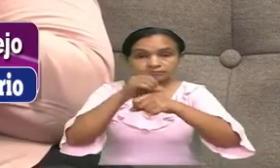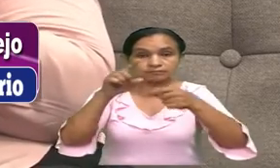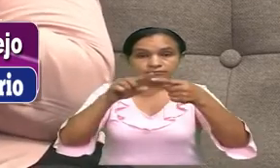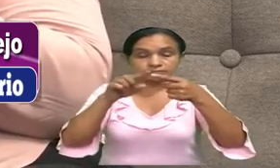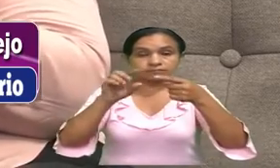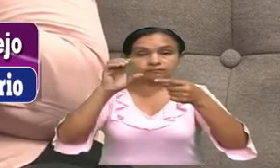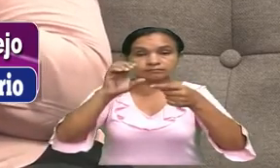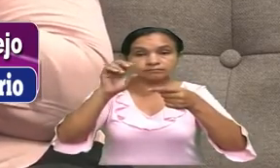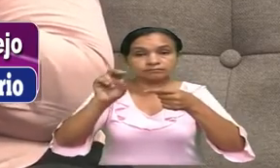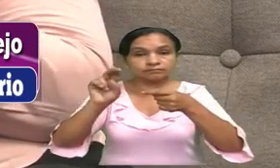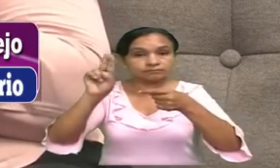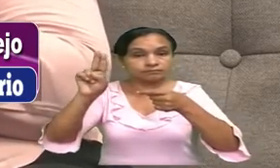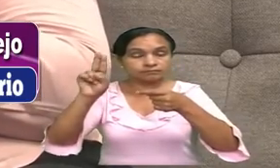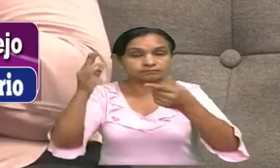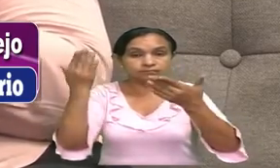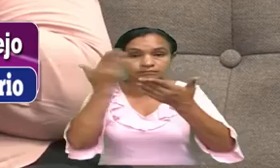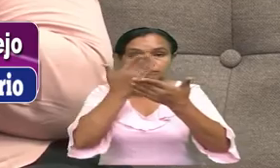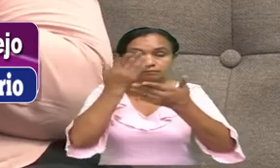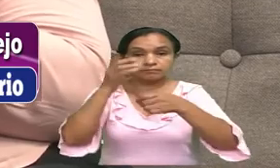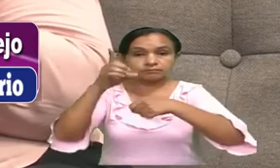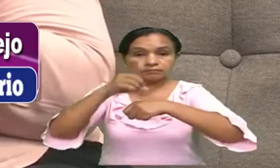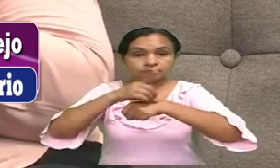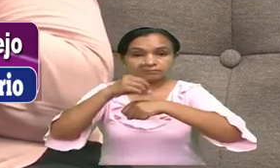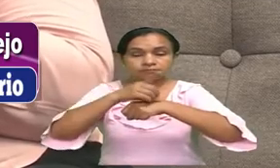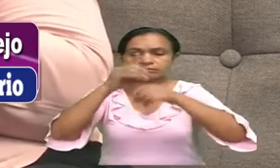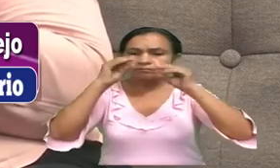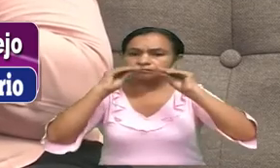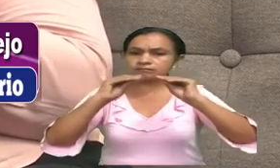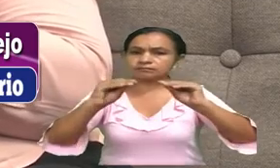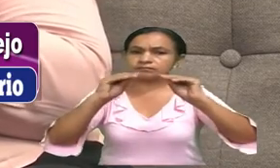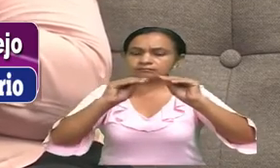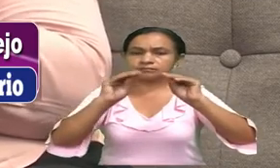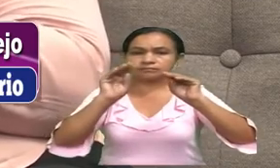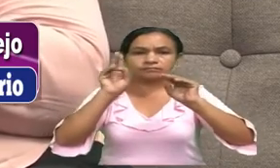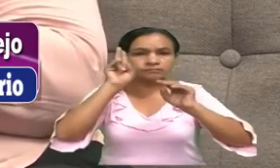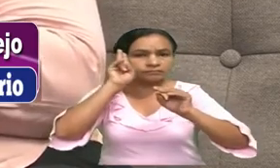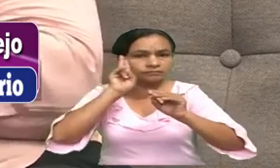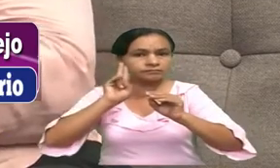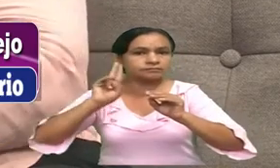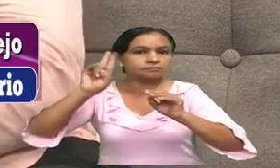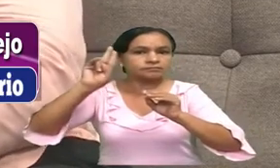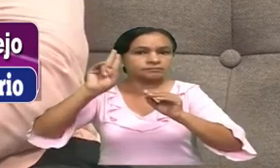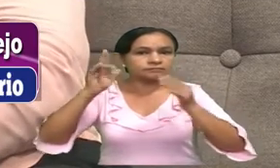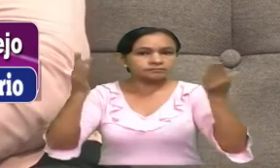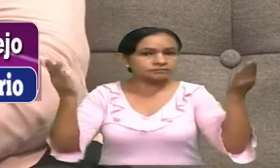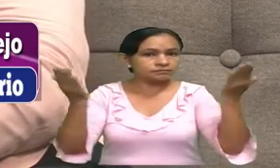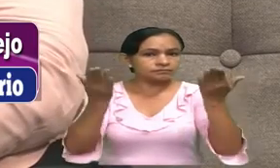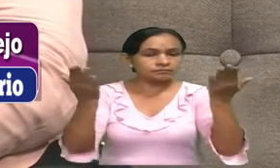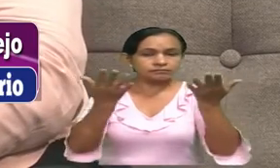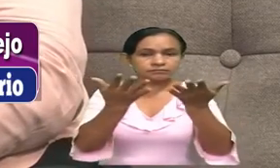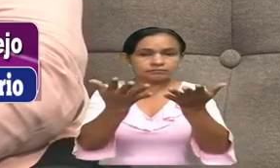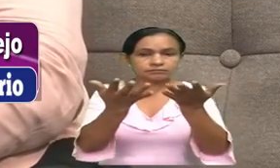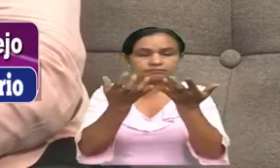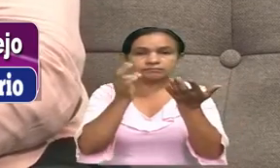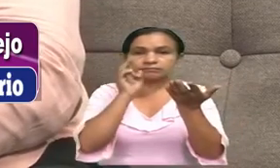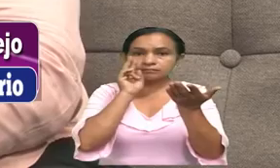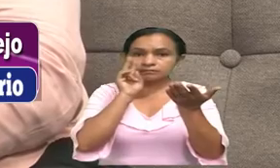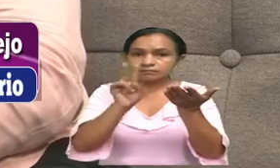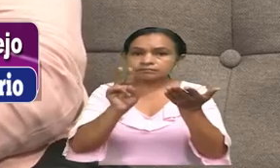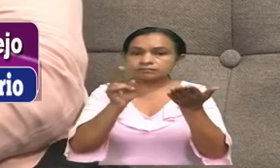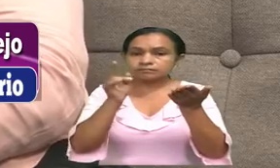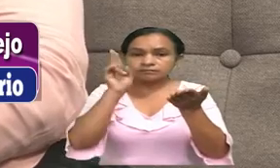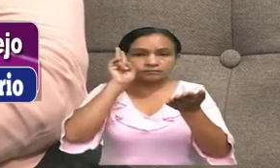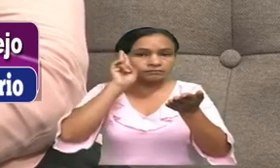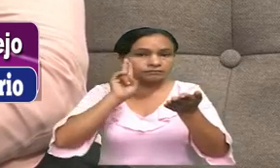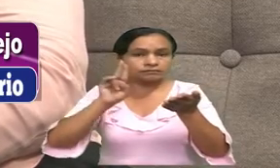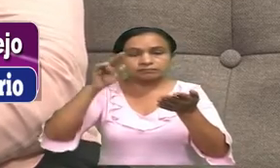CNU, en la formación de doctores en educación superior. Pero estamos previendo también con las